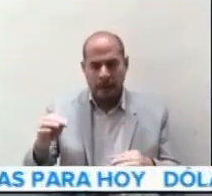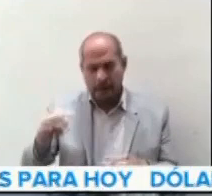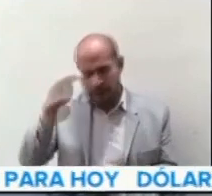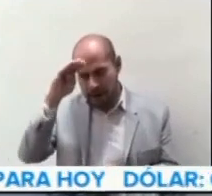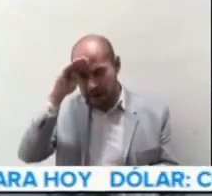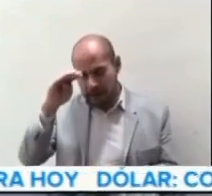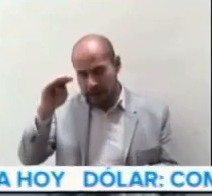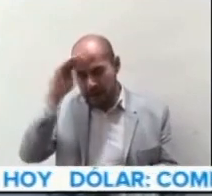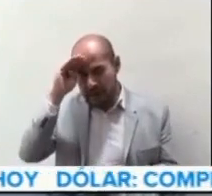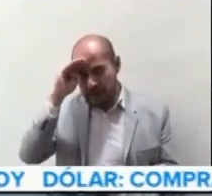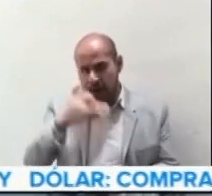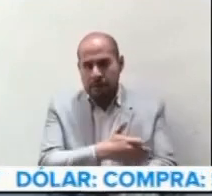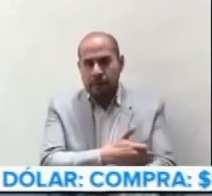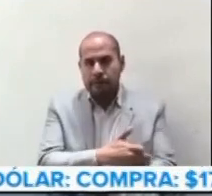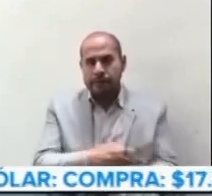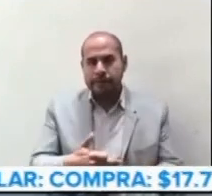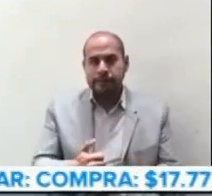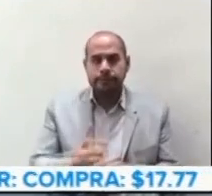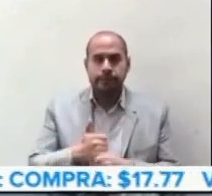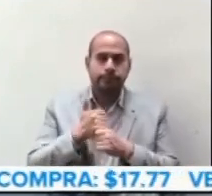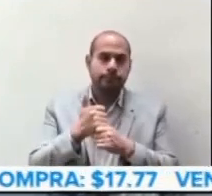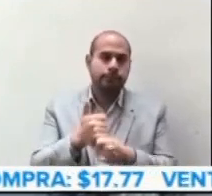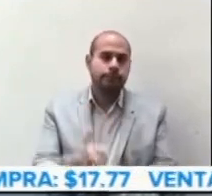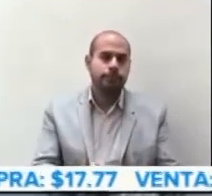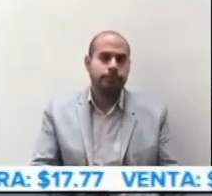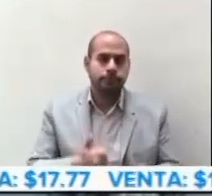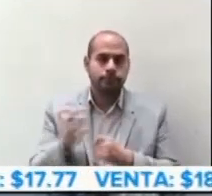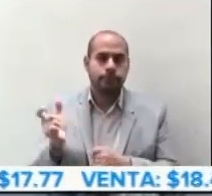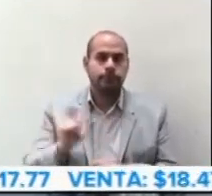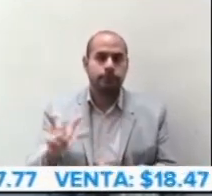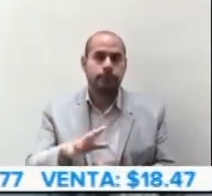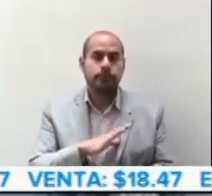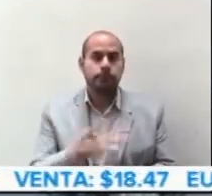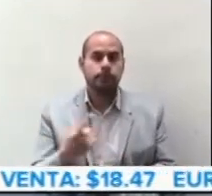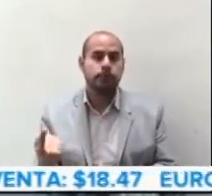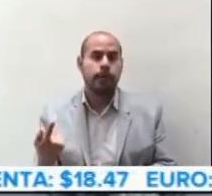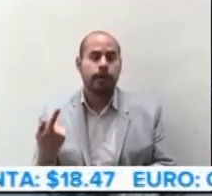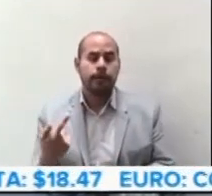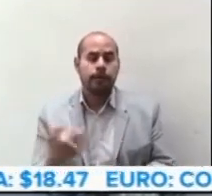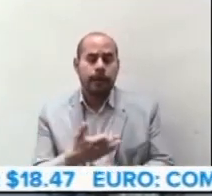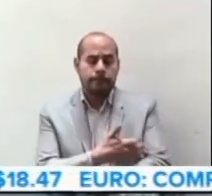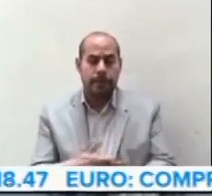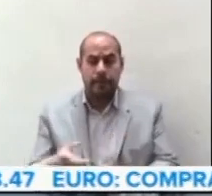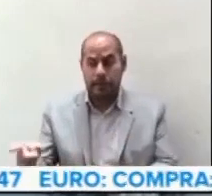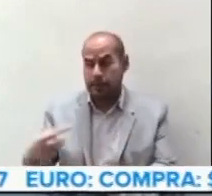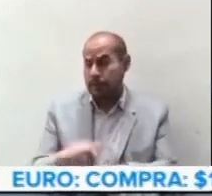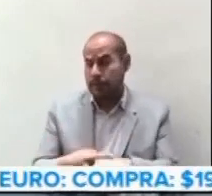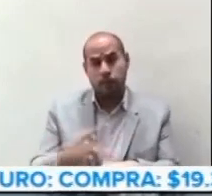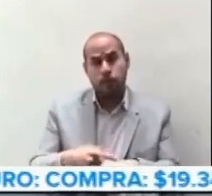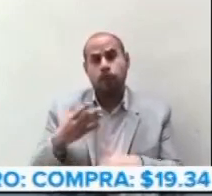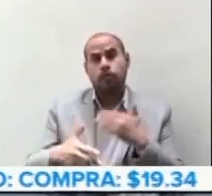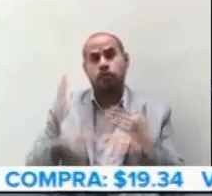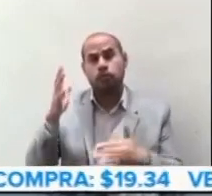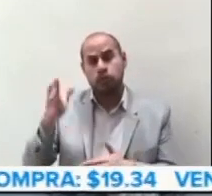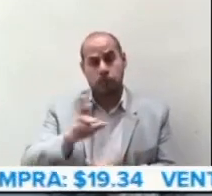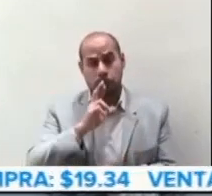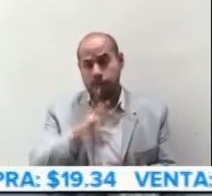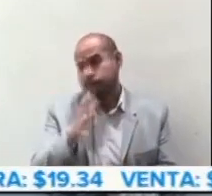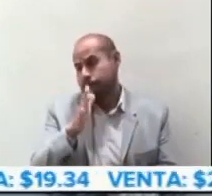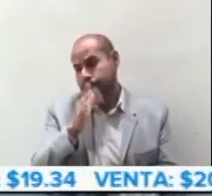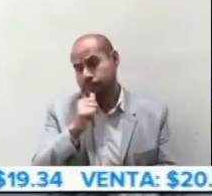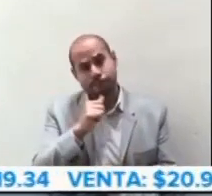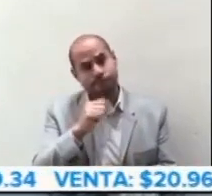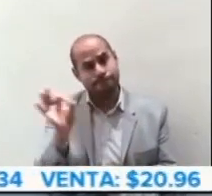pensando en las familias que sufren al tener un un enfermo clínicamente sin esperanza de